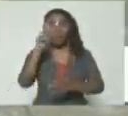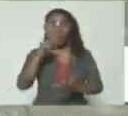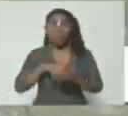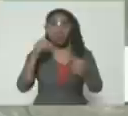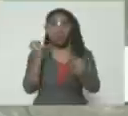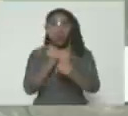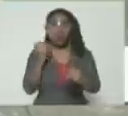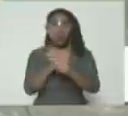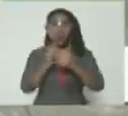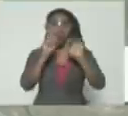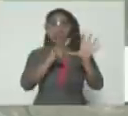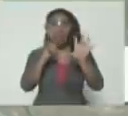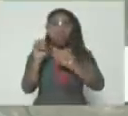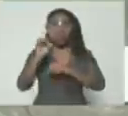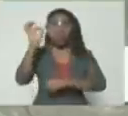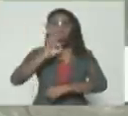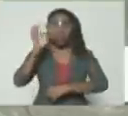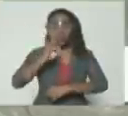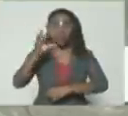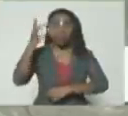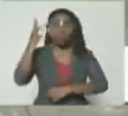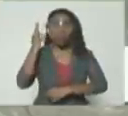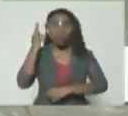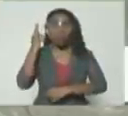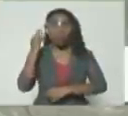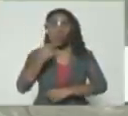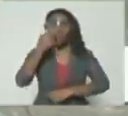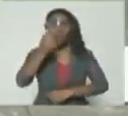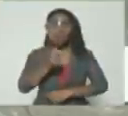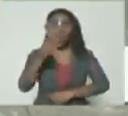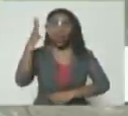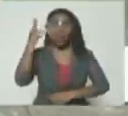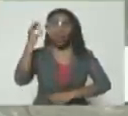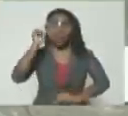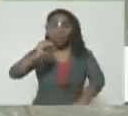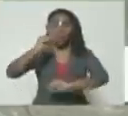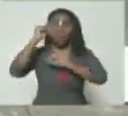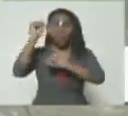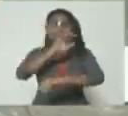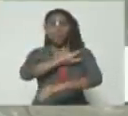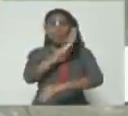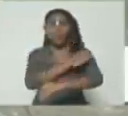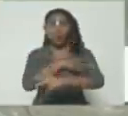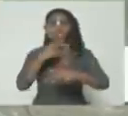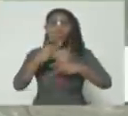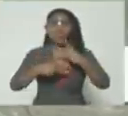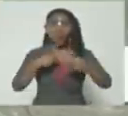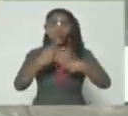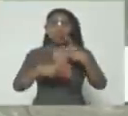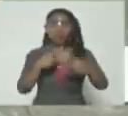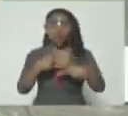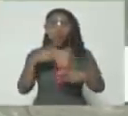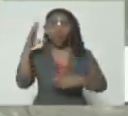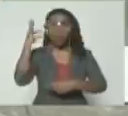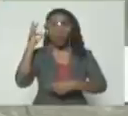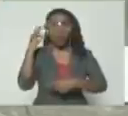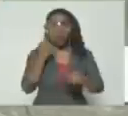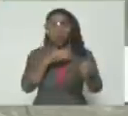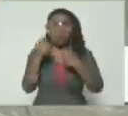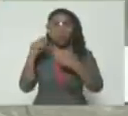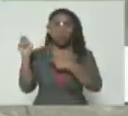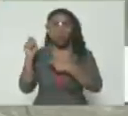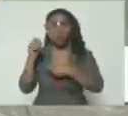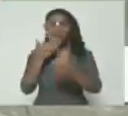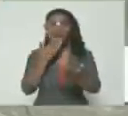cual el 70% son mujeres. Es decir, las mujeres al poder, las mujeres producen y las mujeres exportan. Gracias,